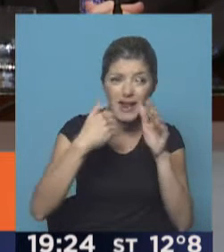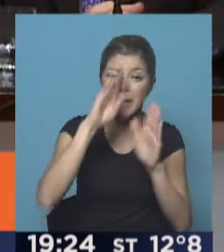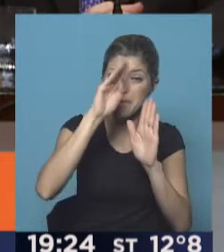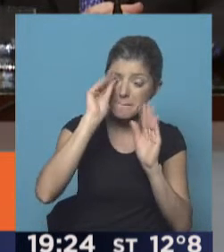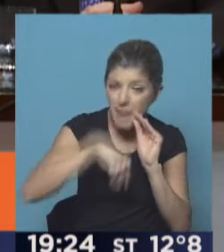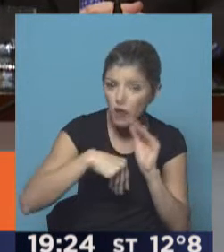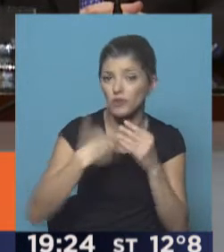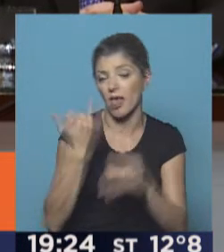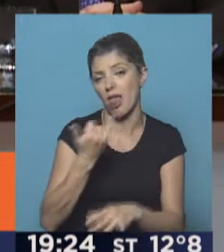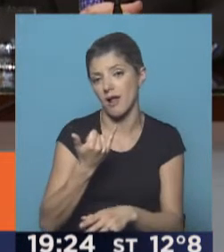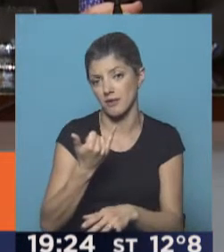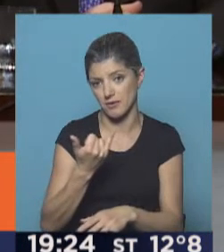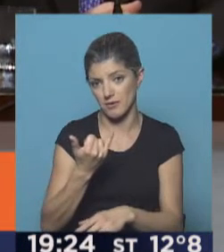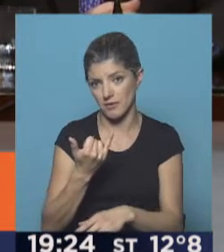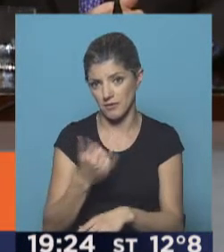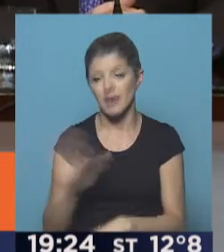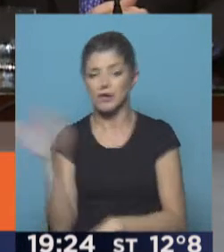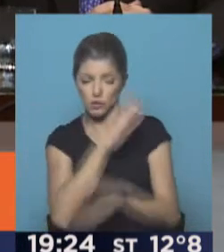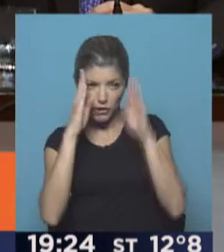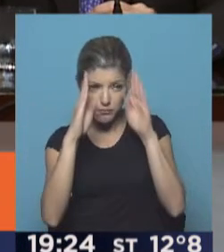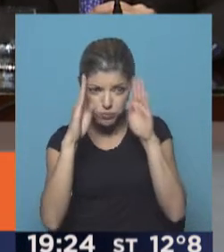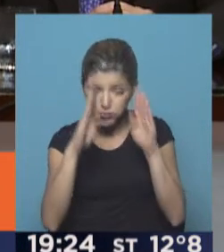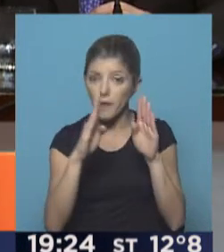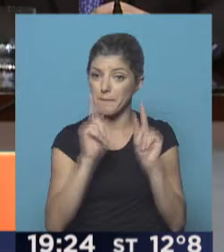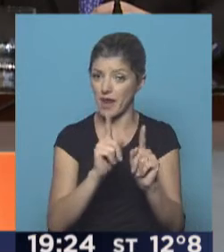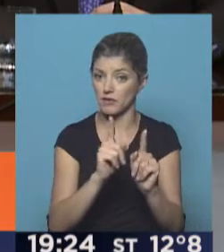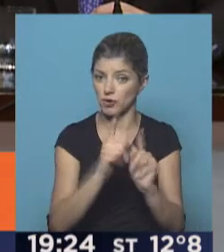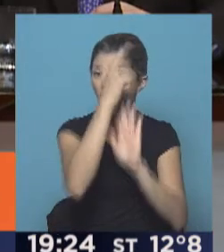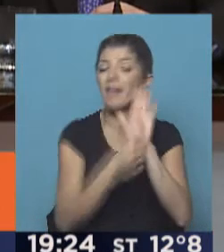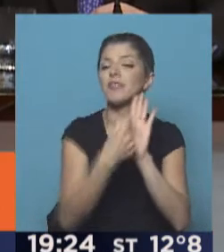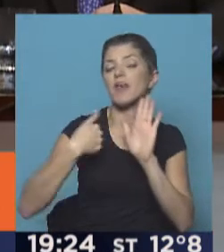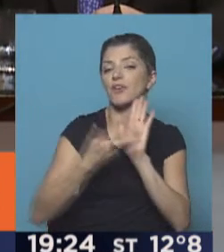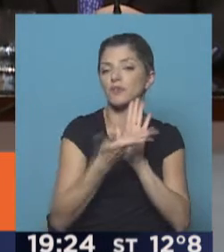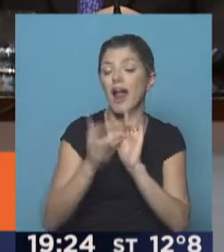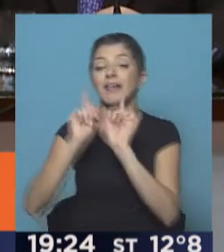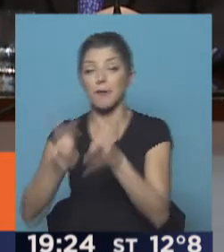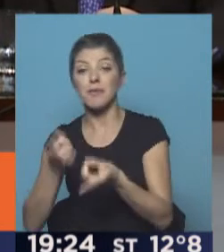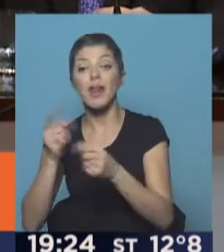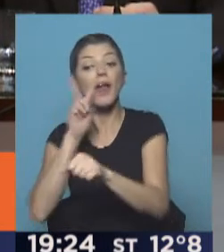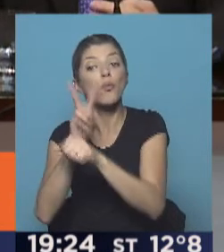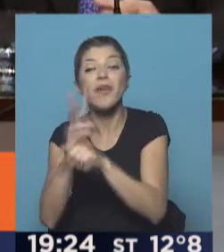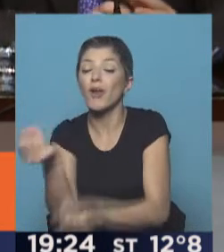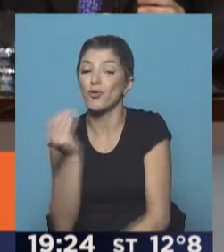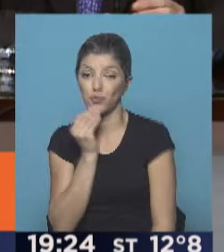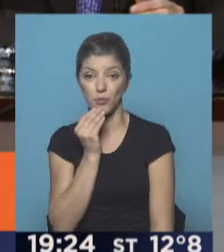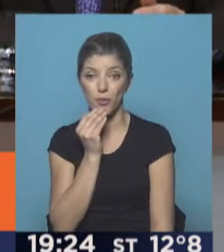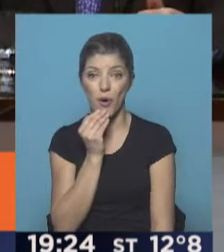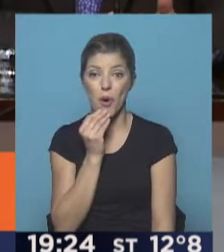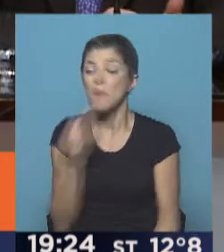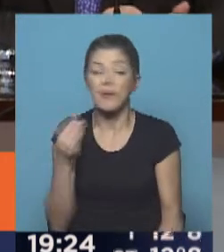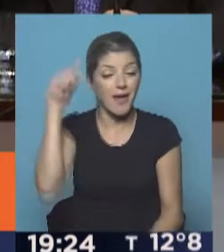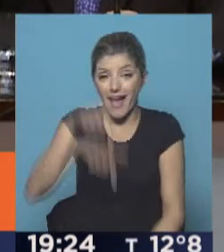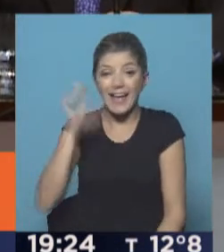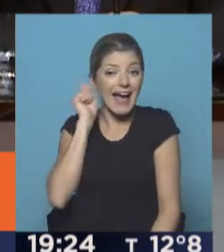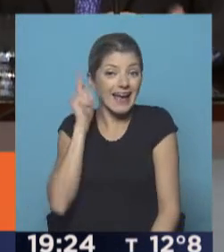el esfuerzo que se está haciendo en materia de tarifa social. Tiene que ser solidario en materia de consumo, porque no tenemos gas. No